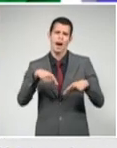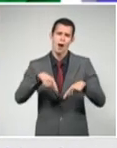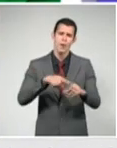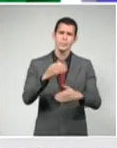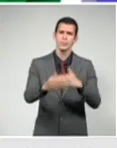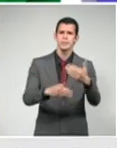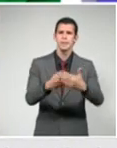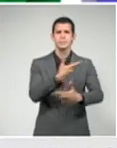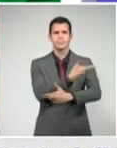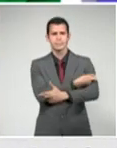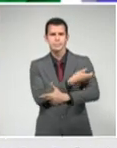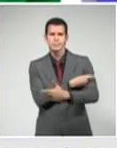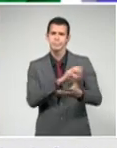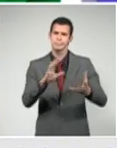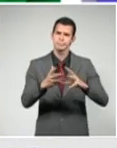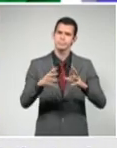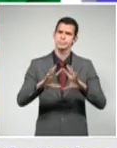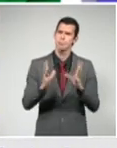pues es importante,